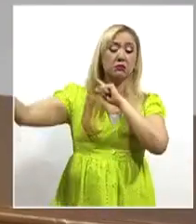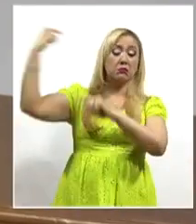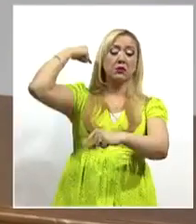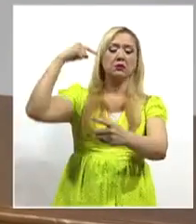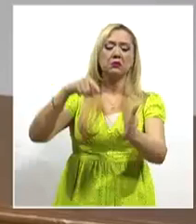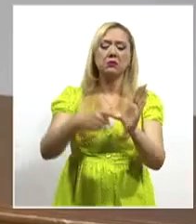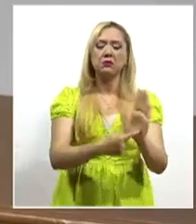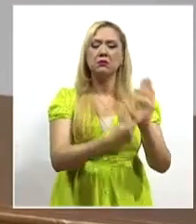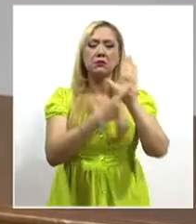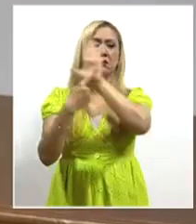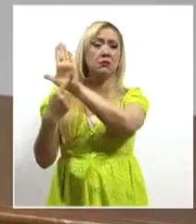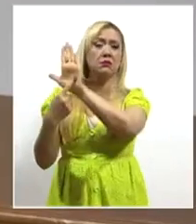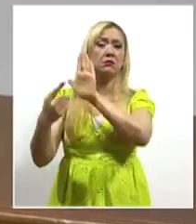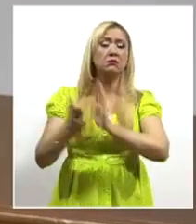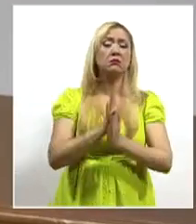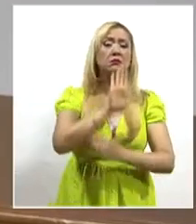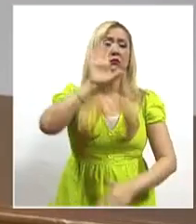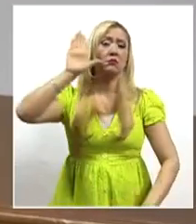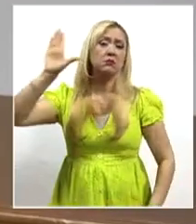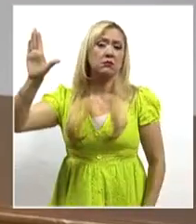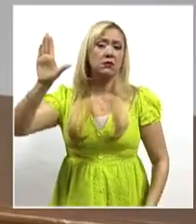que sean justas.